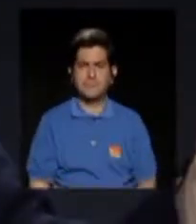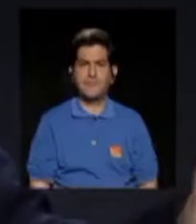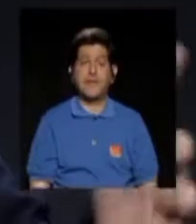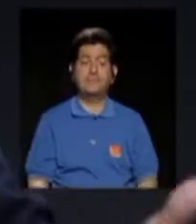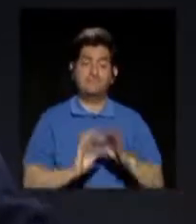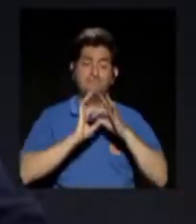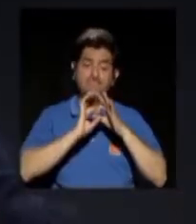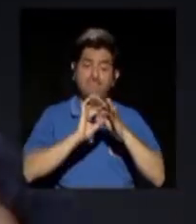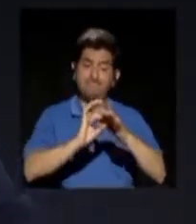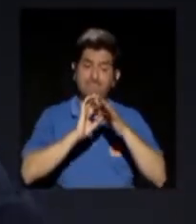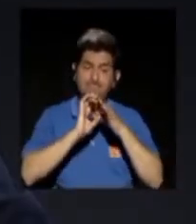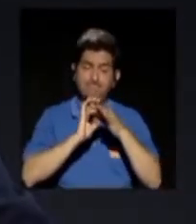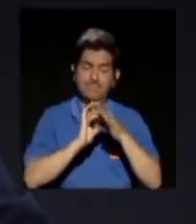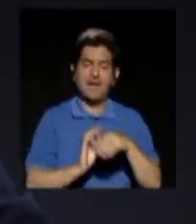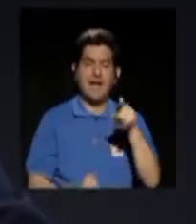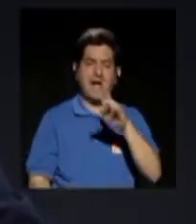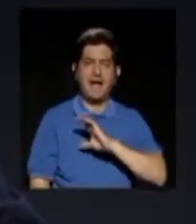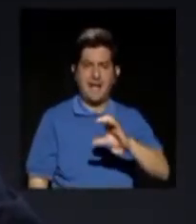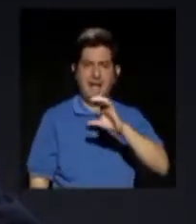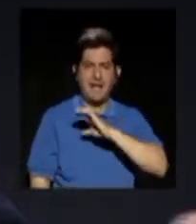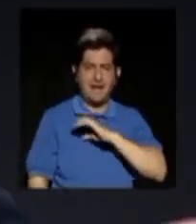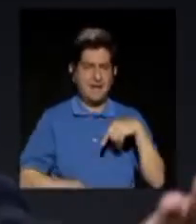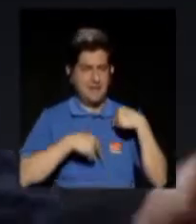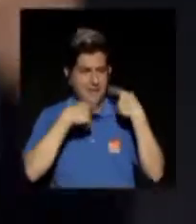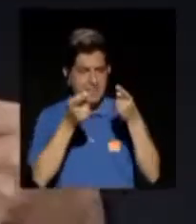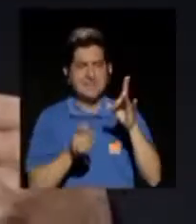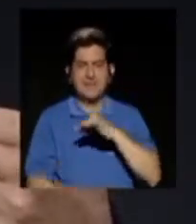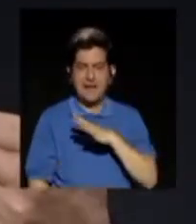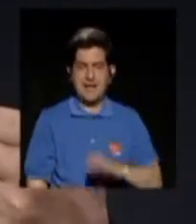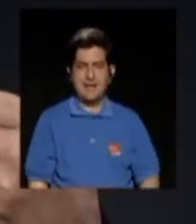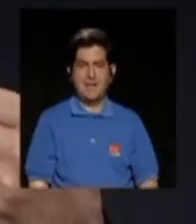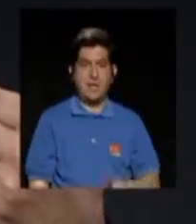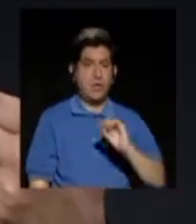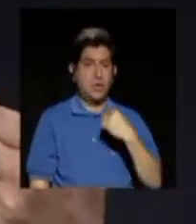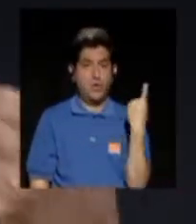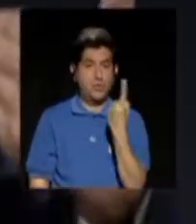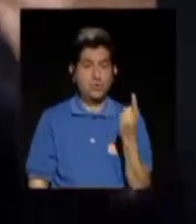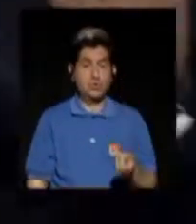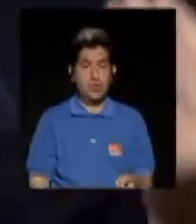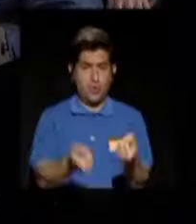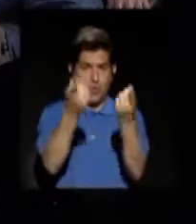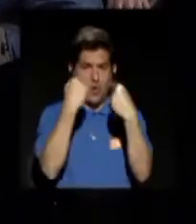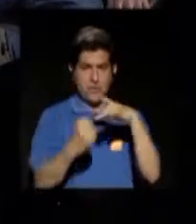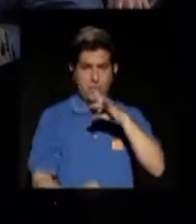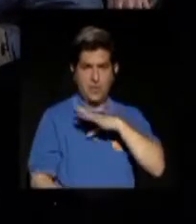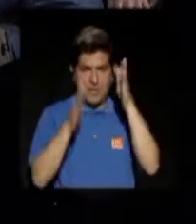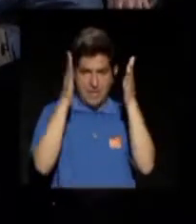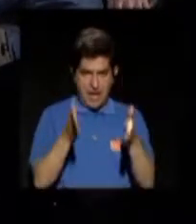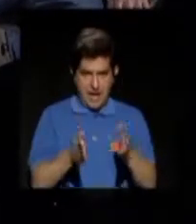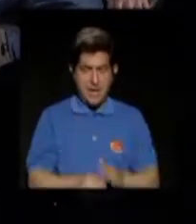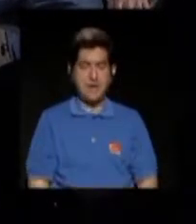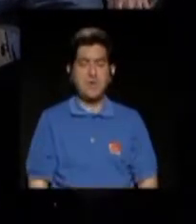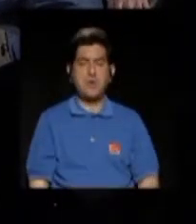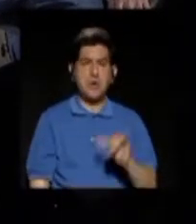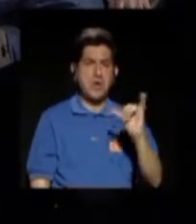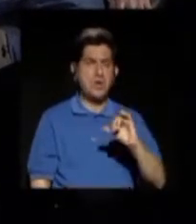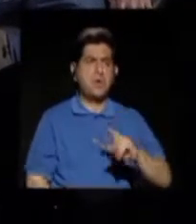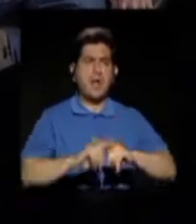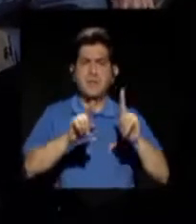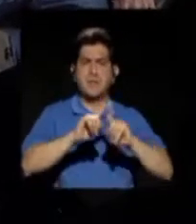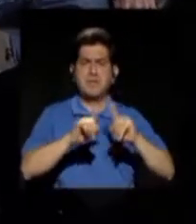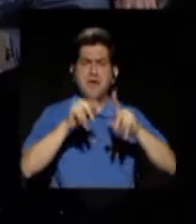están muy cercanas de esa presencia de ellos en Chile. Es decir, no solo Chile viniendo a Costa Rica, sino que ellos, y debe haber habido otros, pero esos